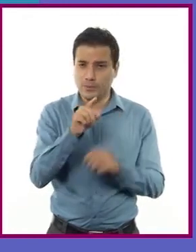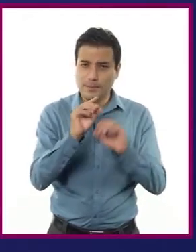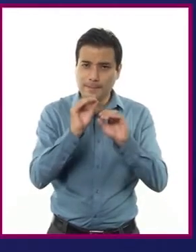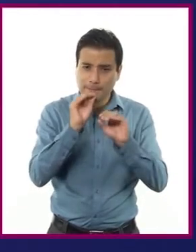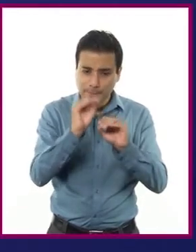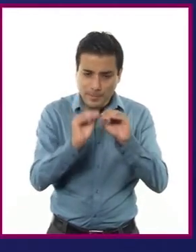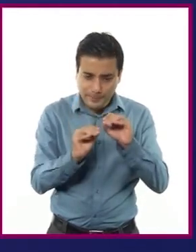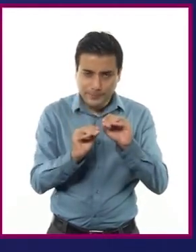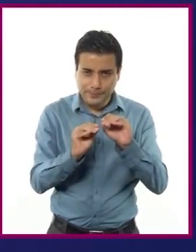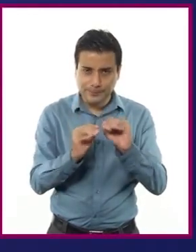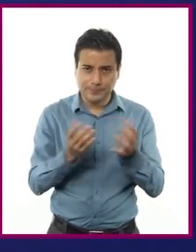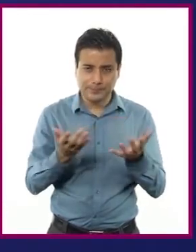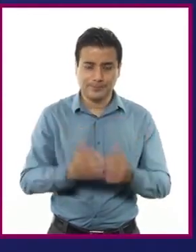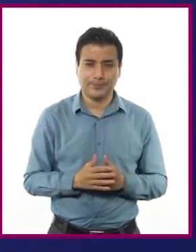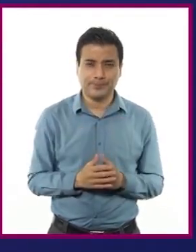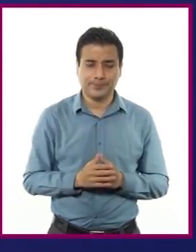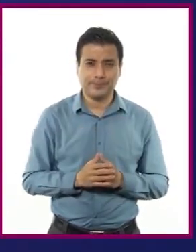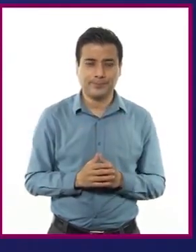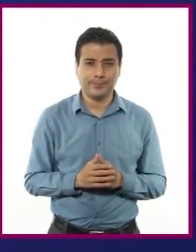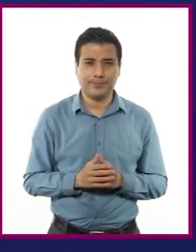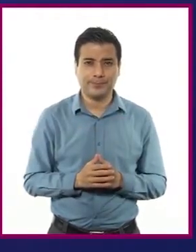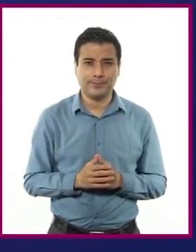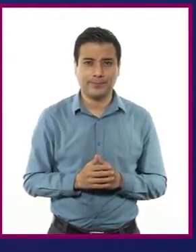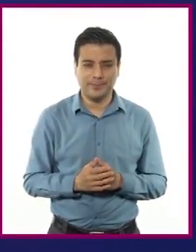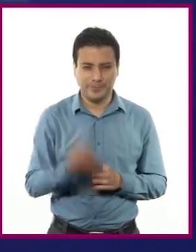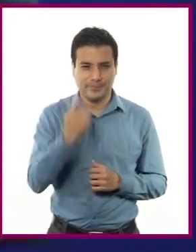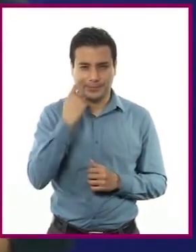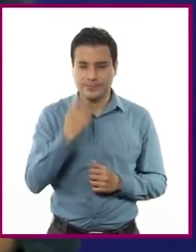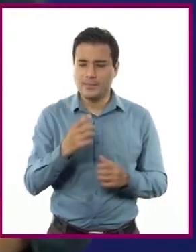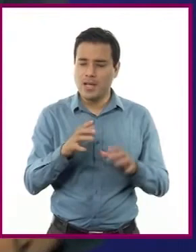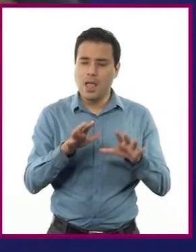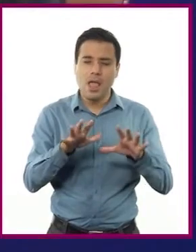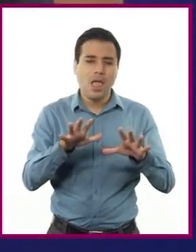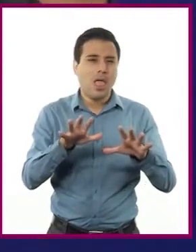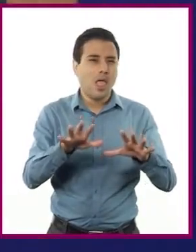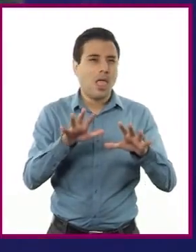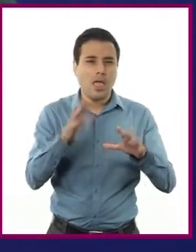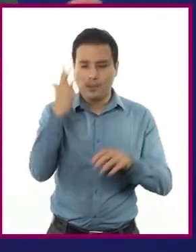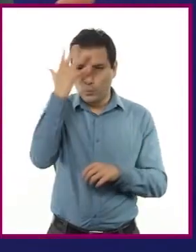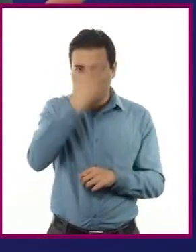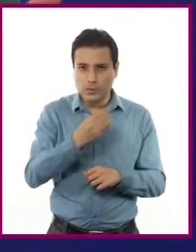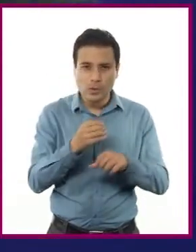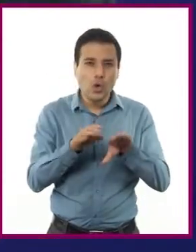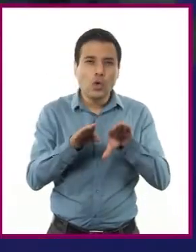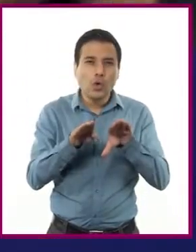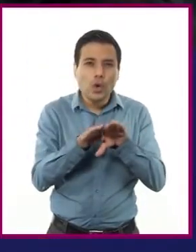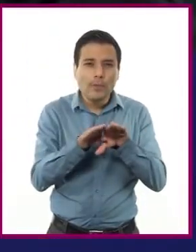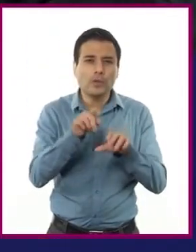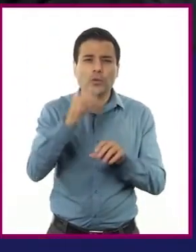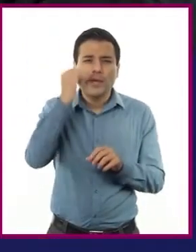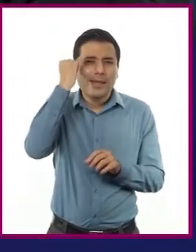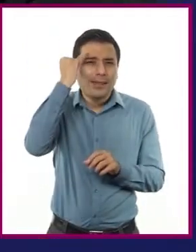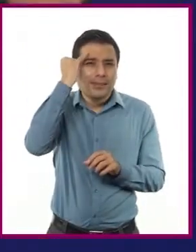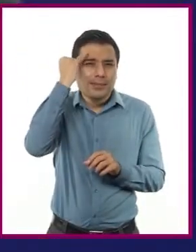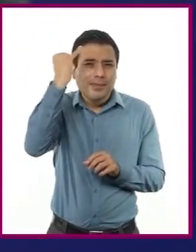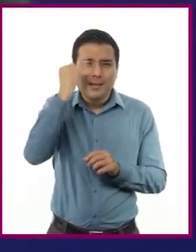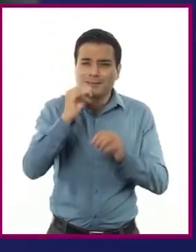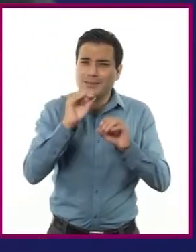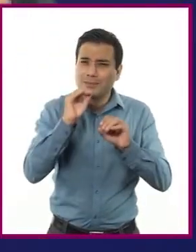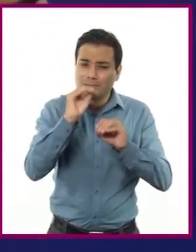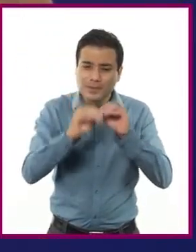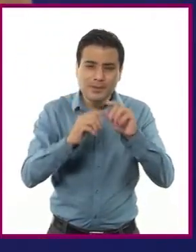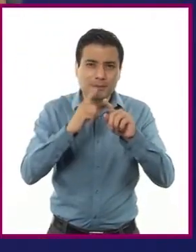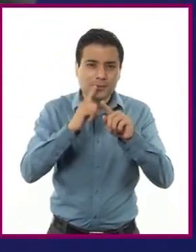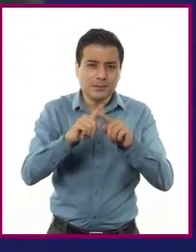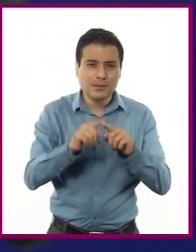glosario. Para que sea más llamativo su folleto, sean creativos, utilizando